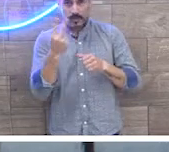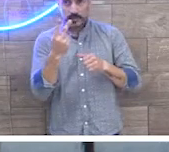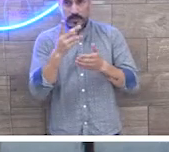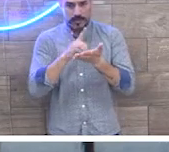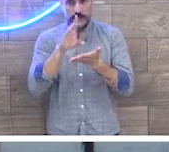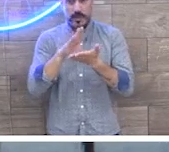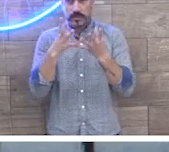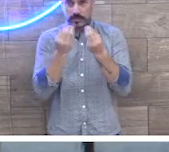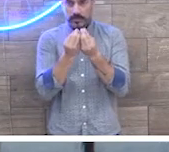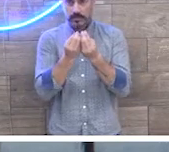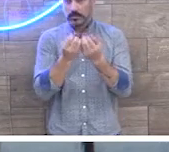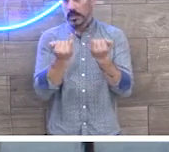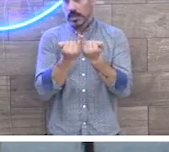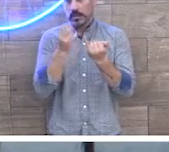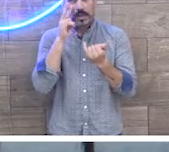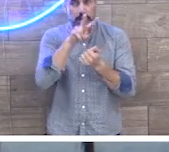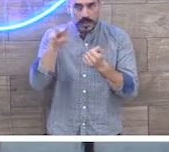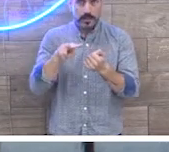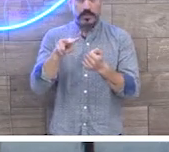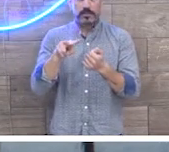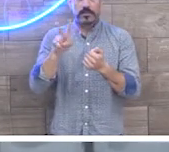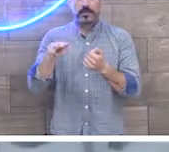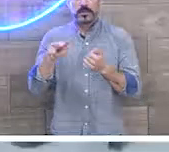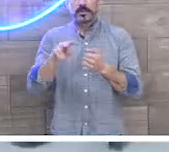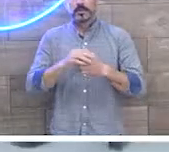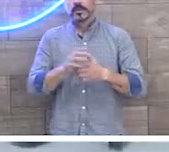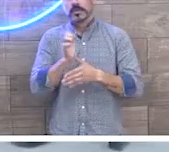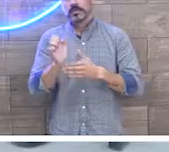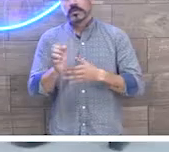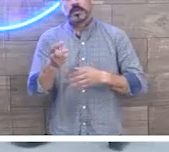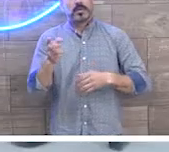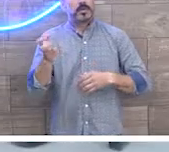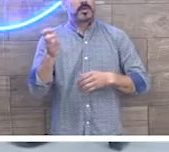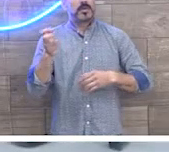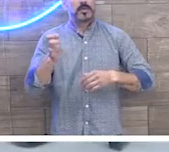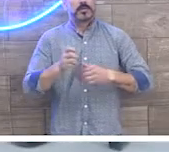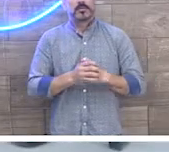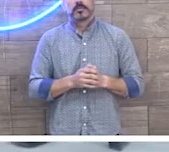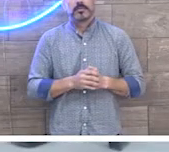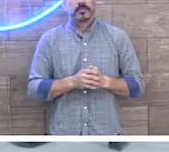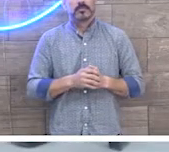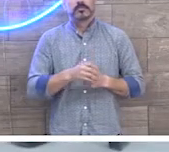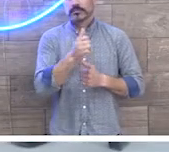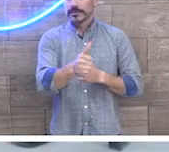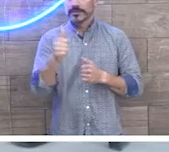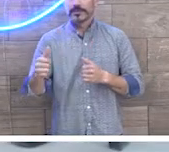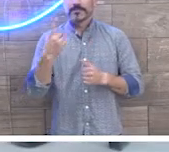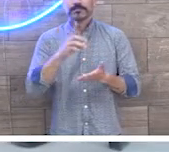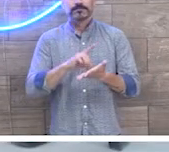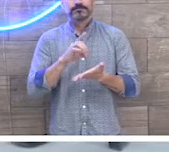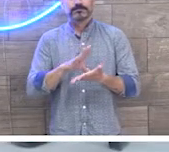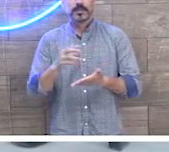son fácilmente identificables o visibles, y también requieren cada una su propia atención y su